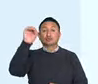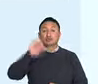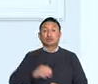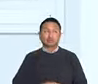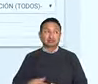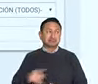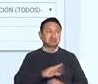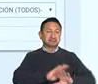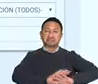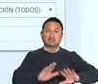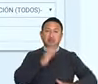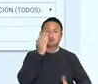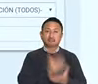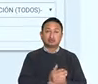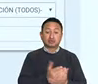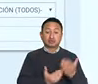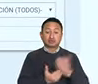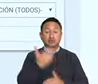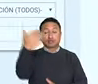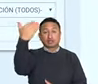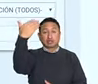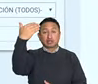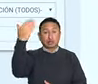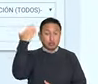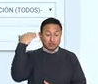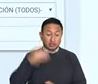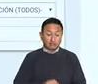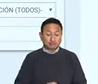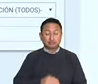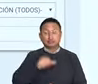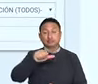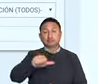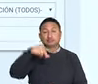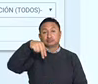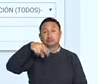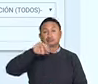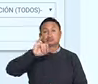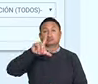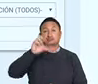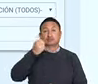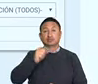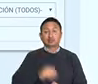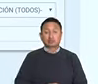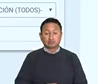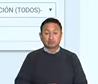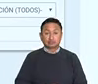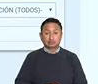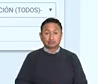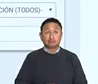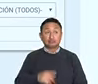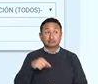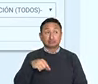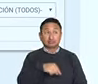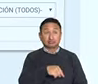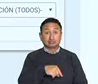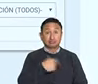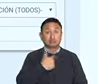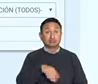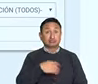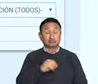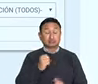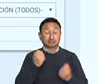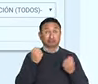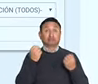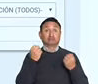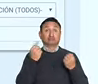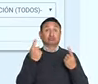está cerrado. El alcalde, el virtual alcalde, sería Aquiles Álvarez también. Pues una de las sorpresas de